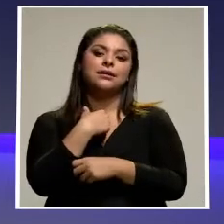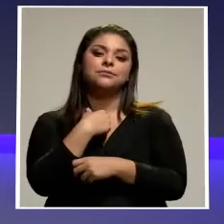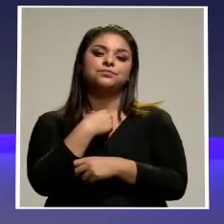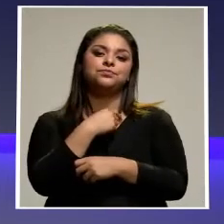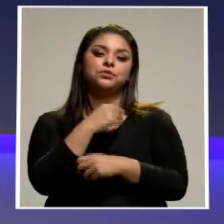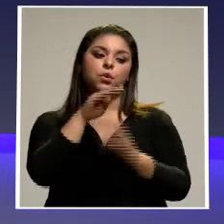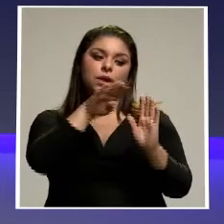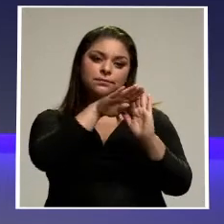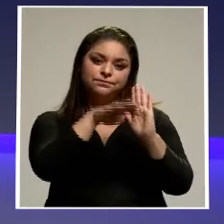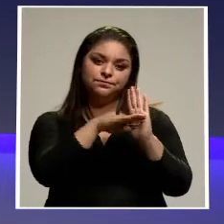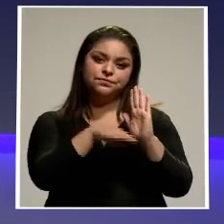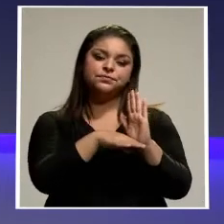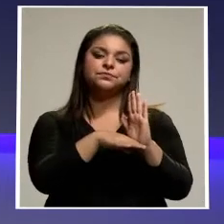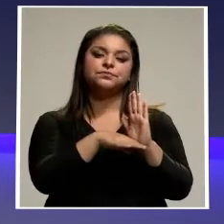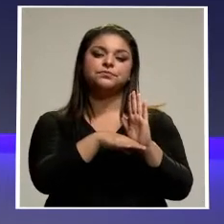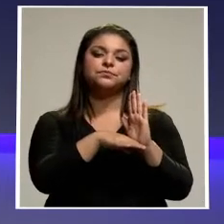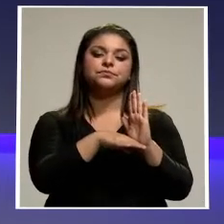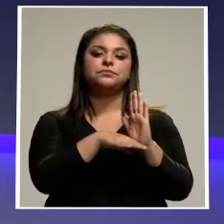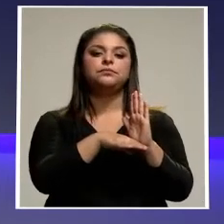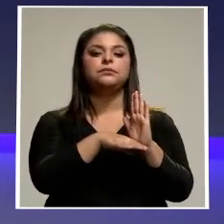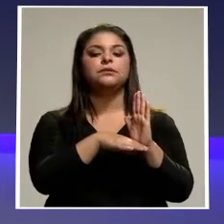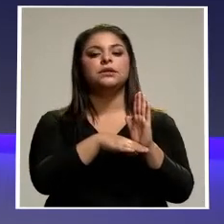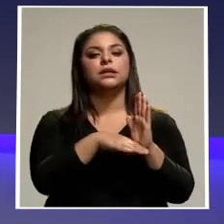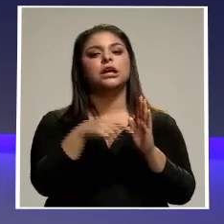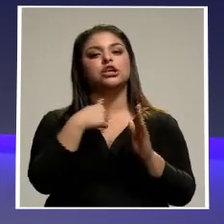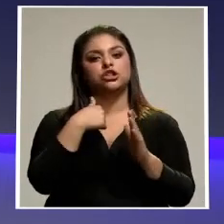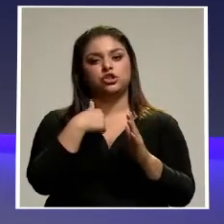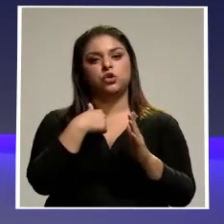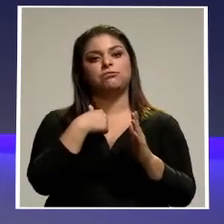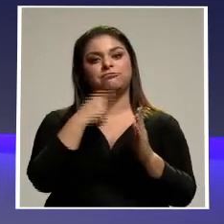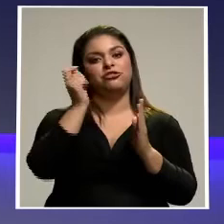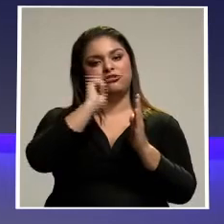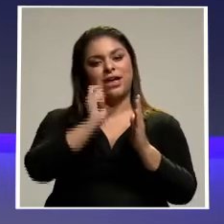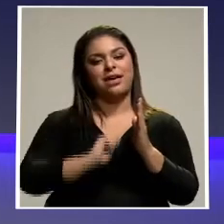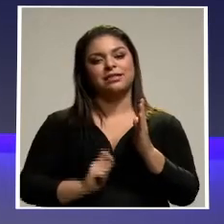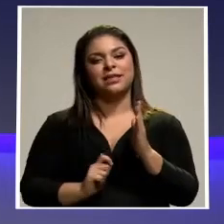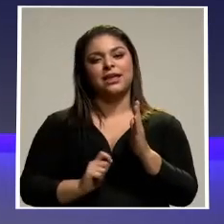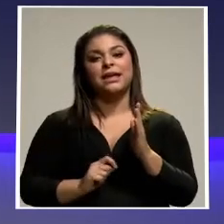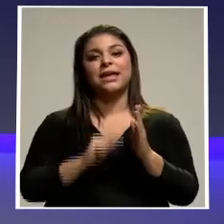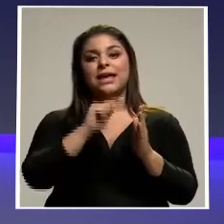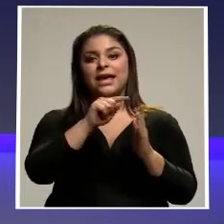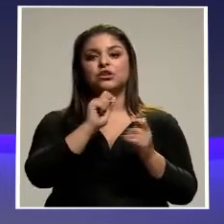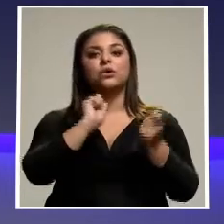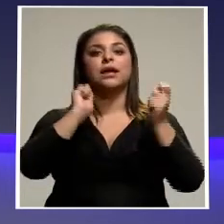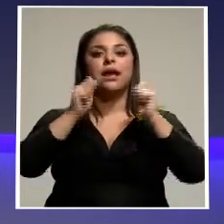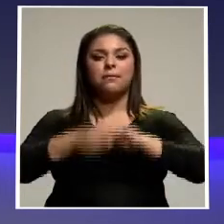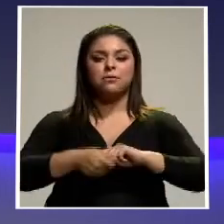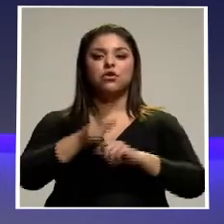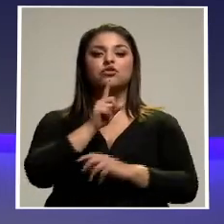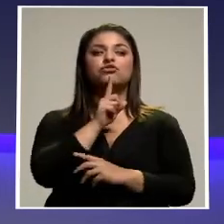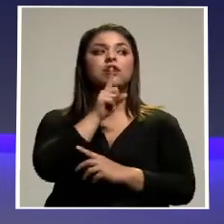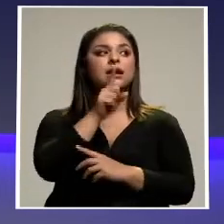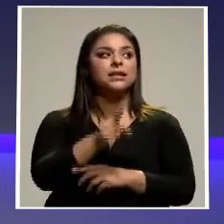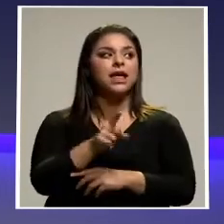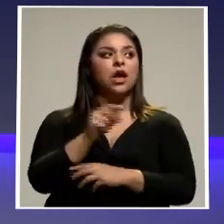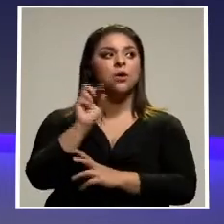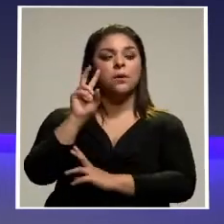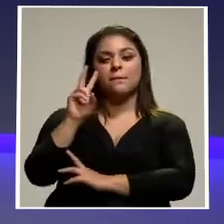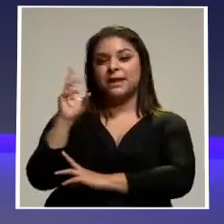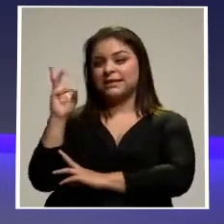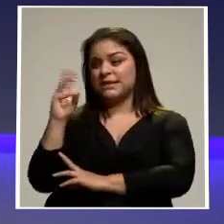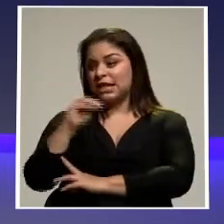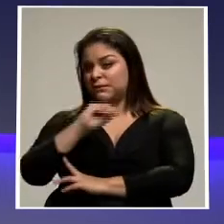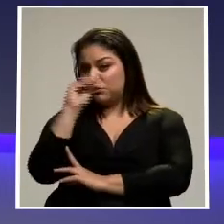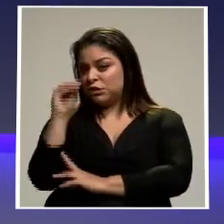paridad horizontal, que me correspondió el honor de redactar, que vino a cambiar la realidad de un 26% de mujeres